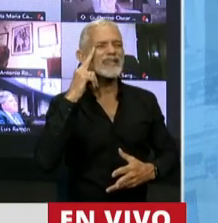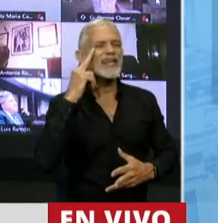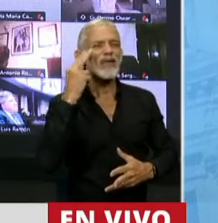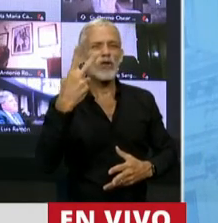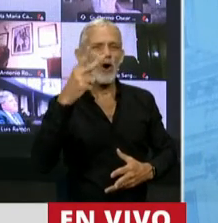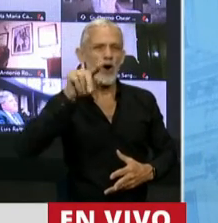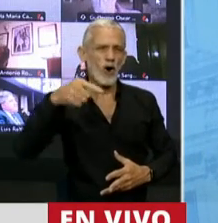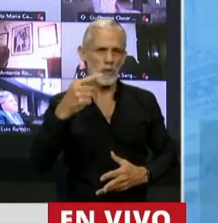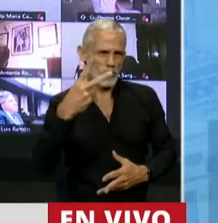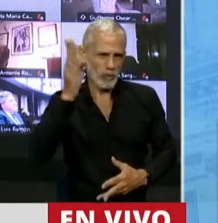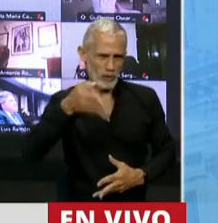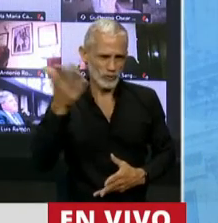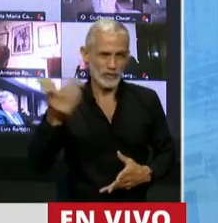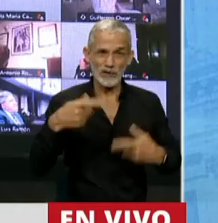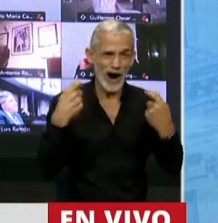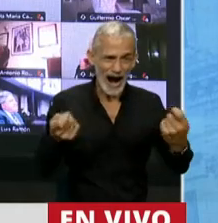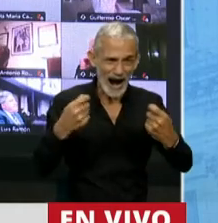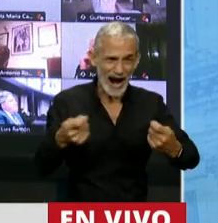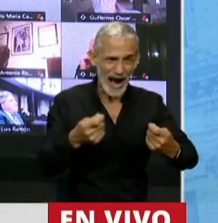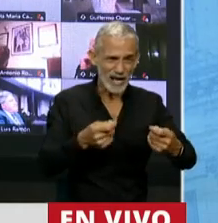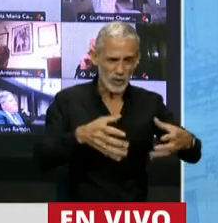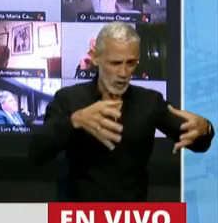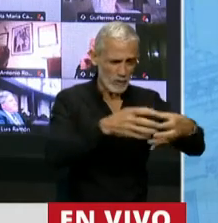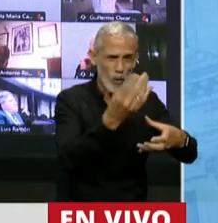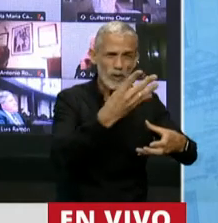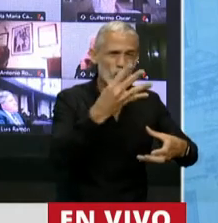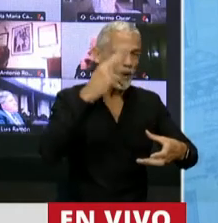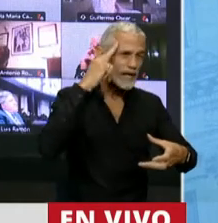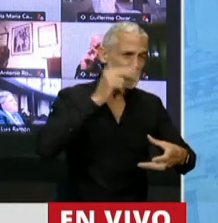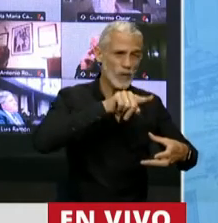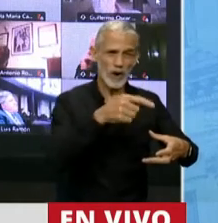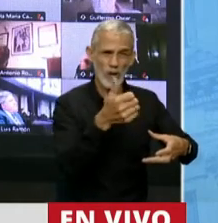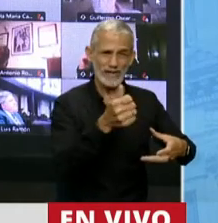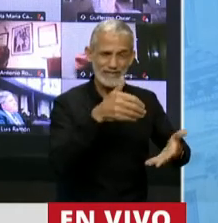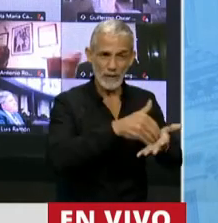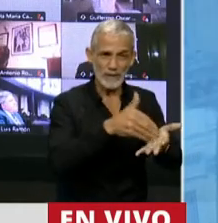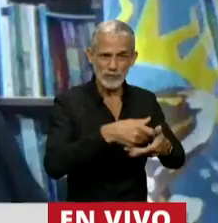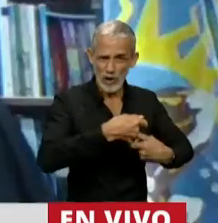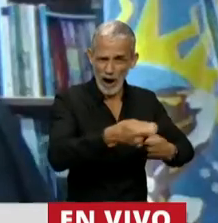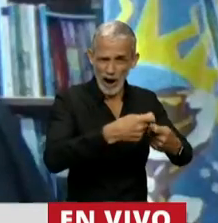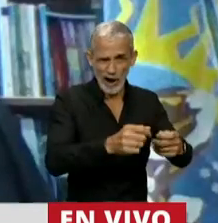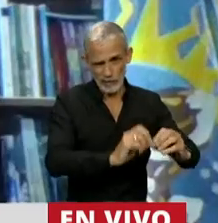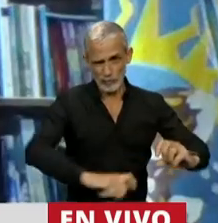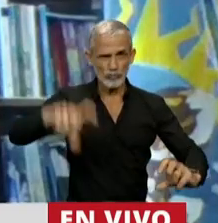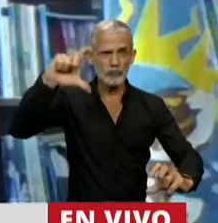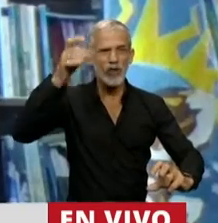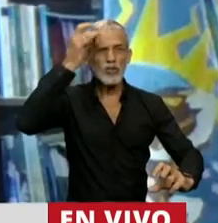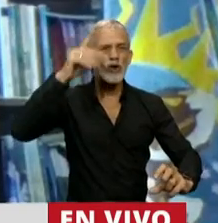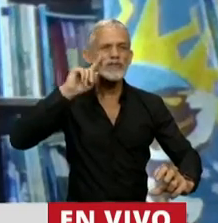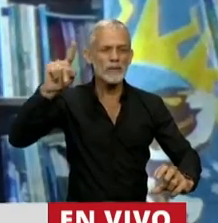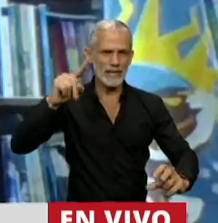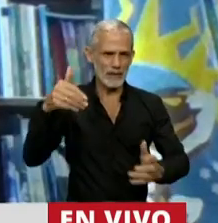de capital del año 2016 pasaron de 449.6 millones a 12.105